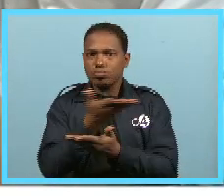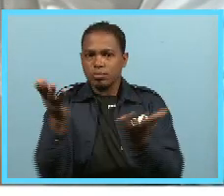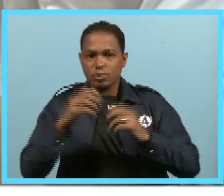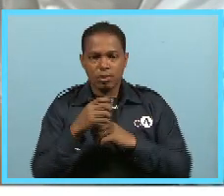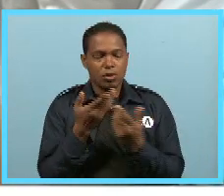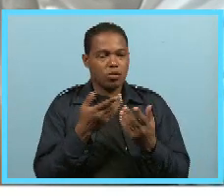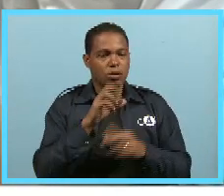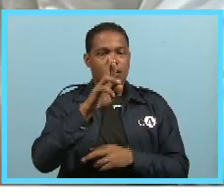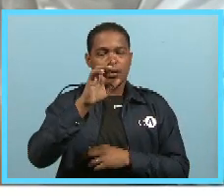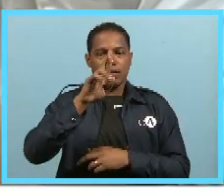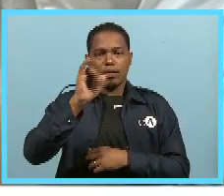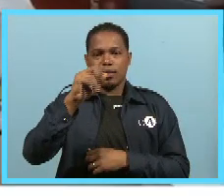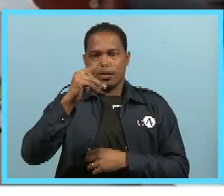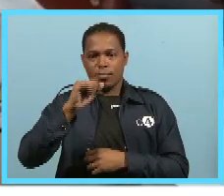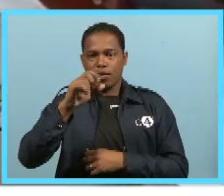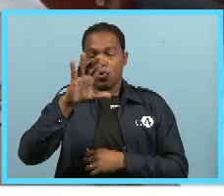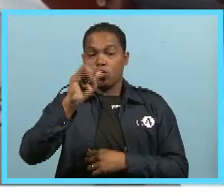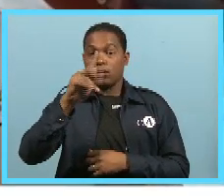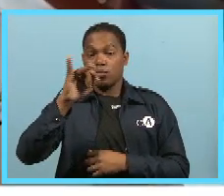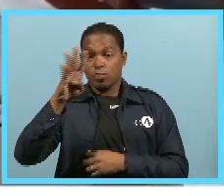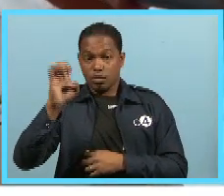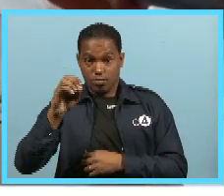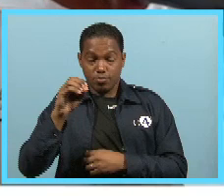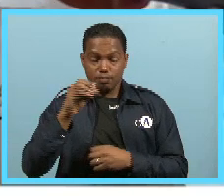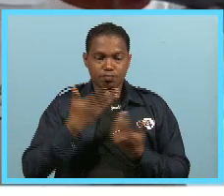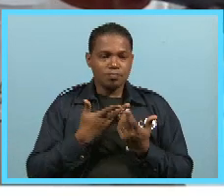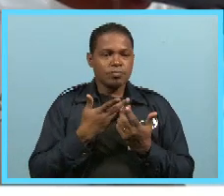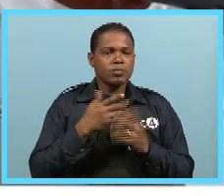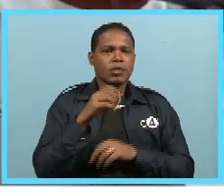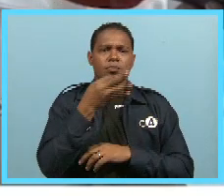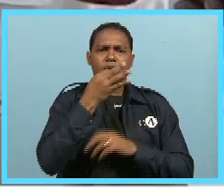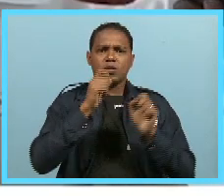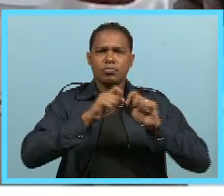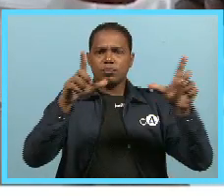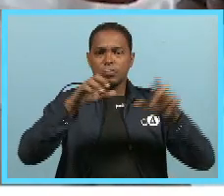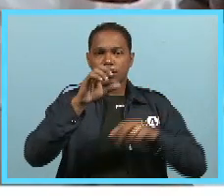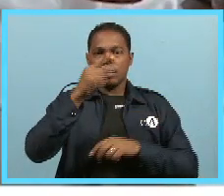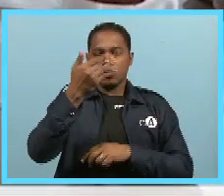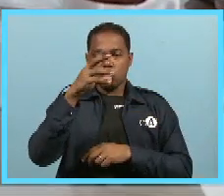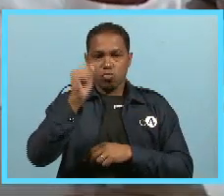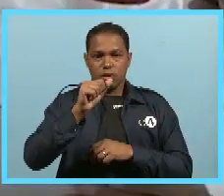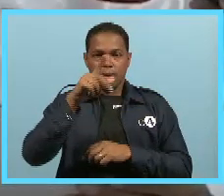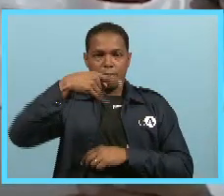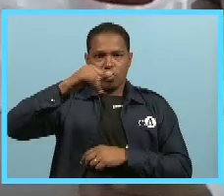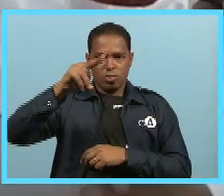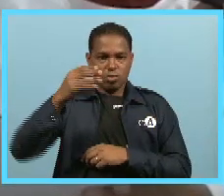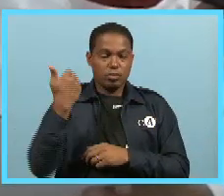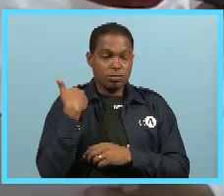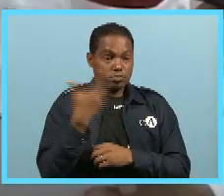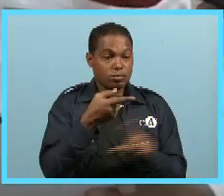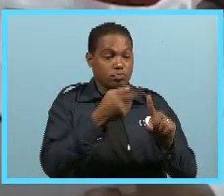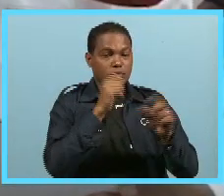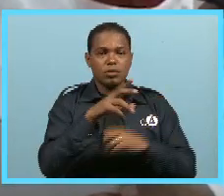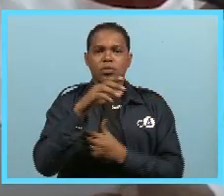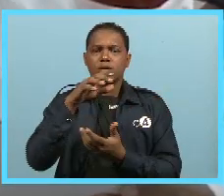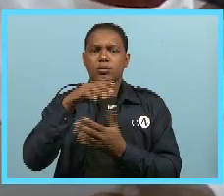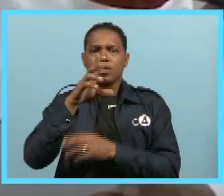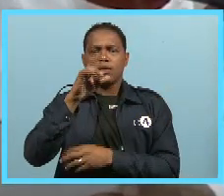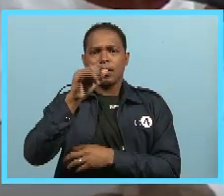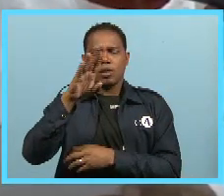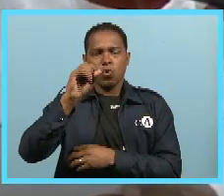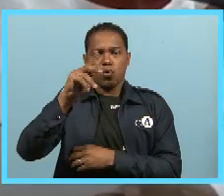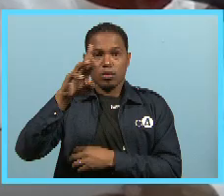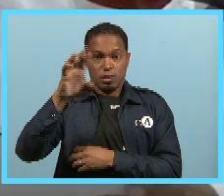acudan a la red pública. Tendremos en nuestras próximas emisiones a la periodista Gioconda Paulino. Desde el traumatológico Darío